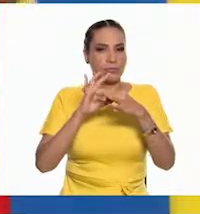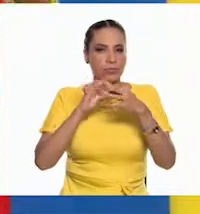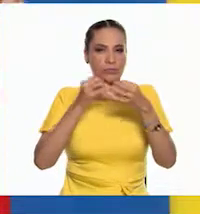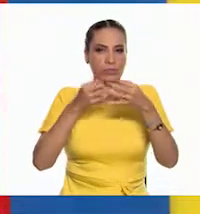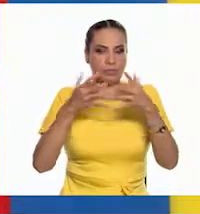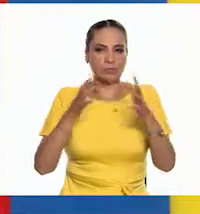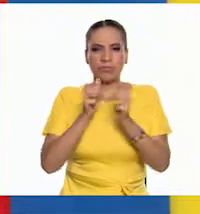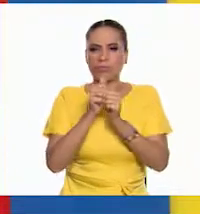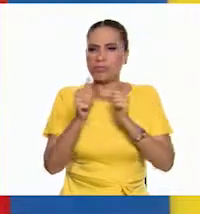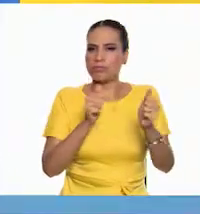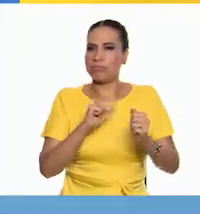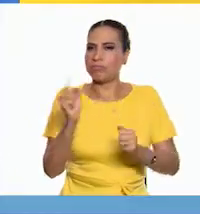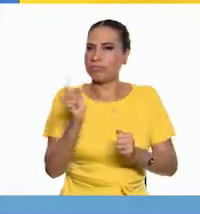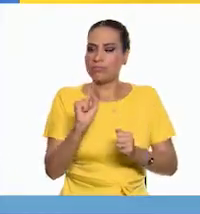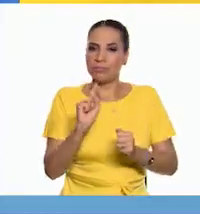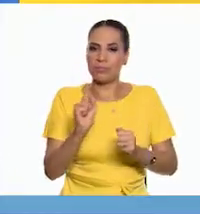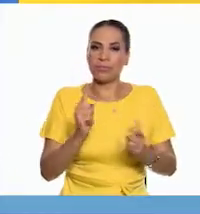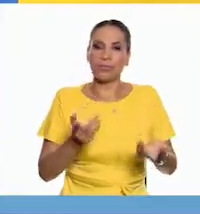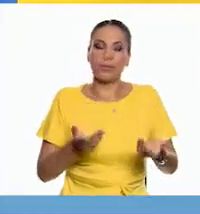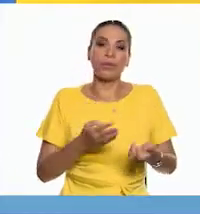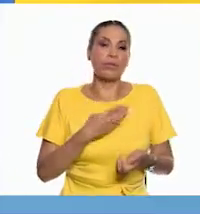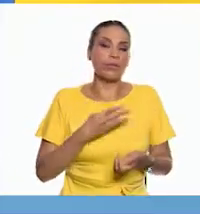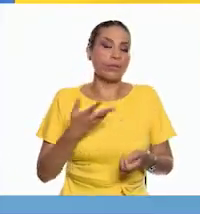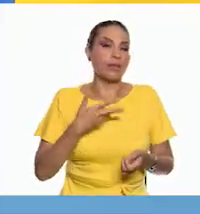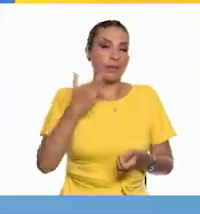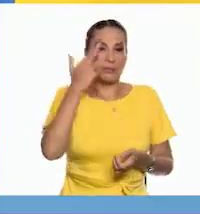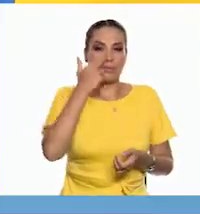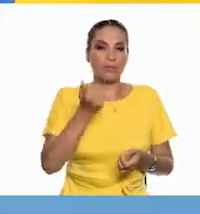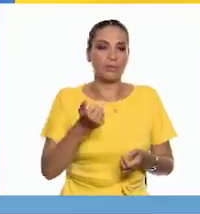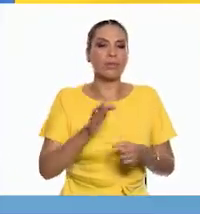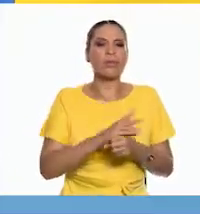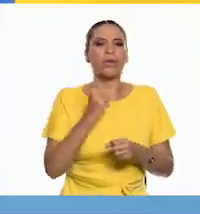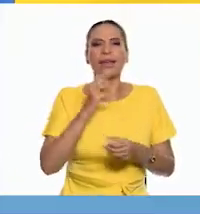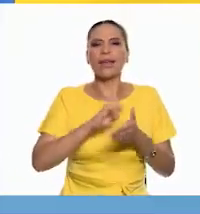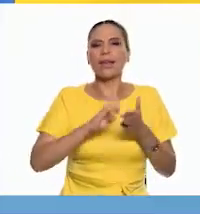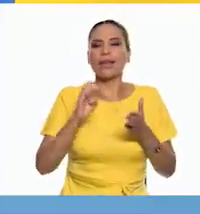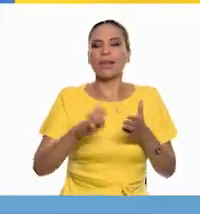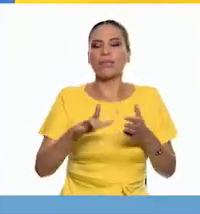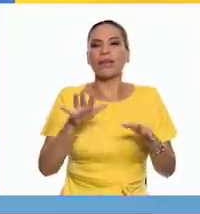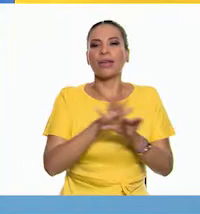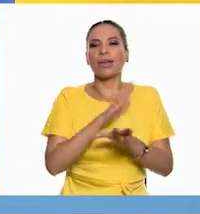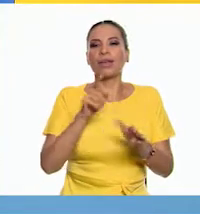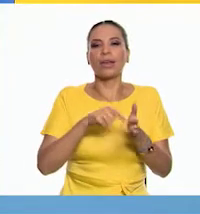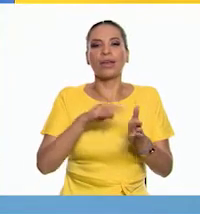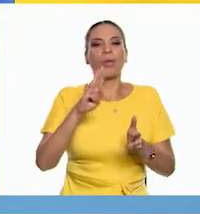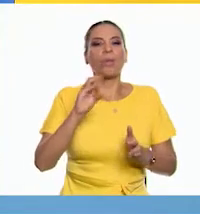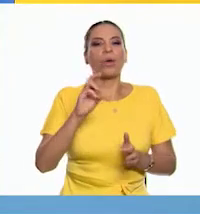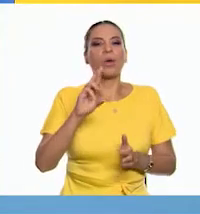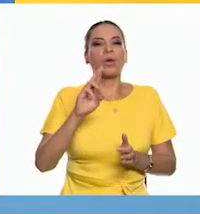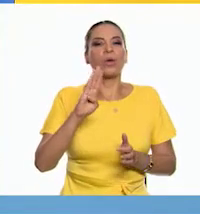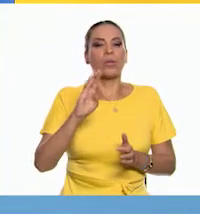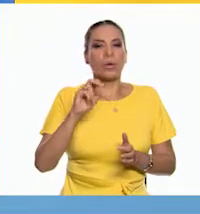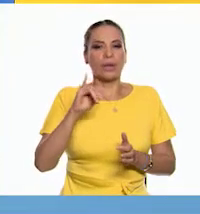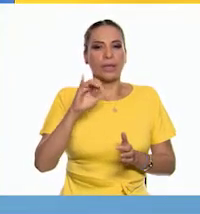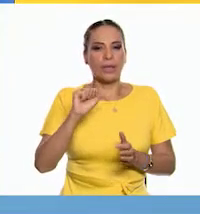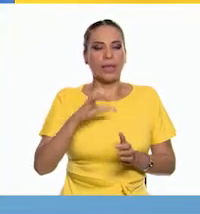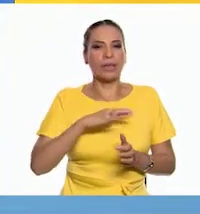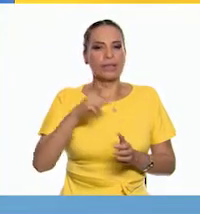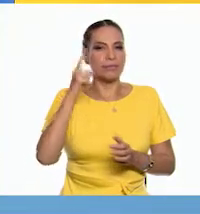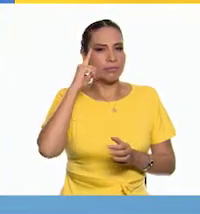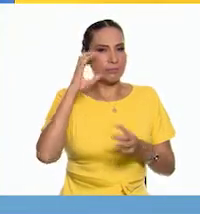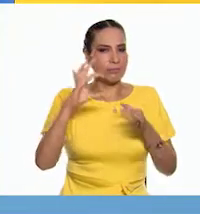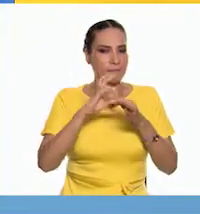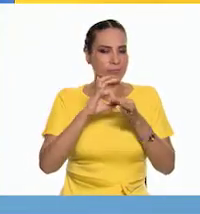son aisladas. Bueno, tienes razón, porque por ejemplo, las reformas borbónicas están ligadas al